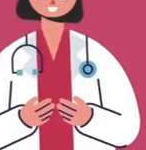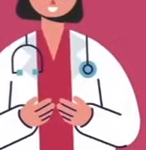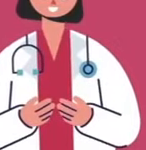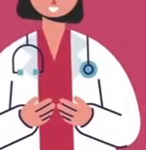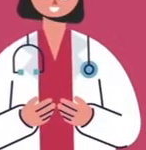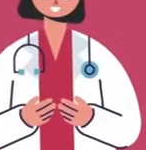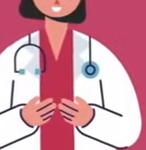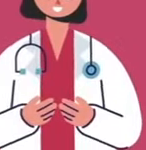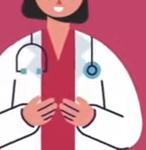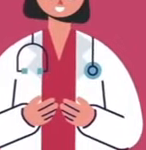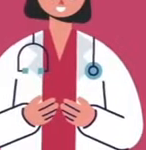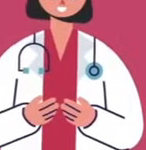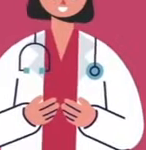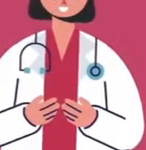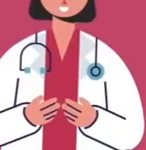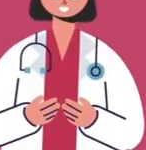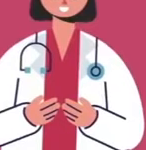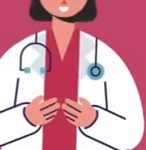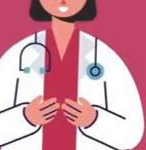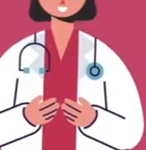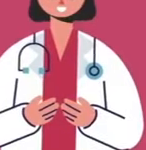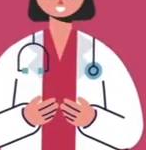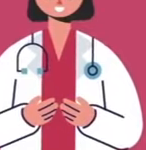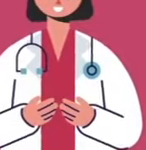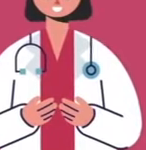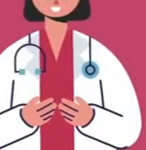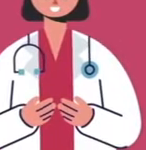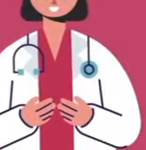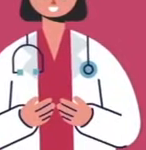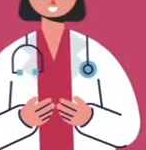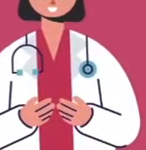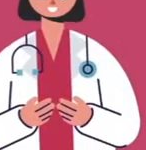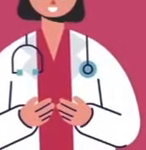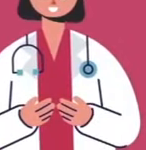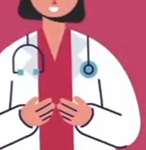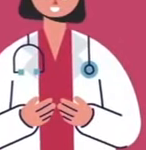en el país, el Gobierno de la Cuarta Transformación otorgará